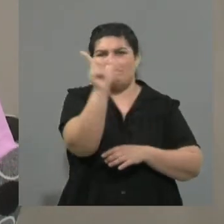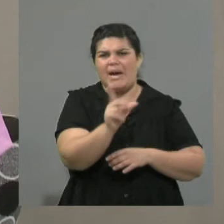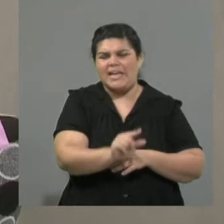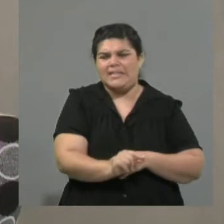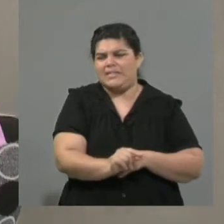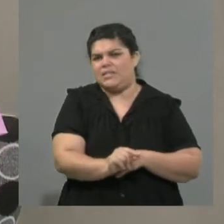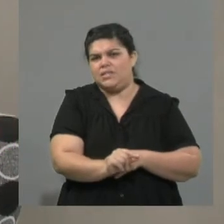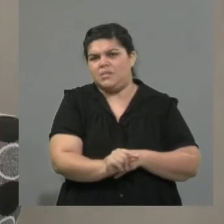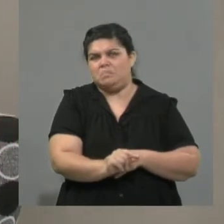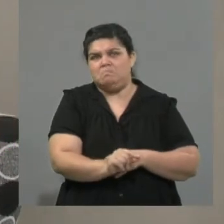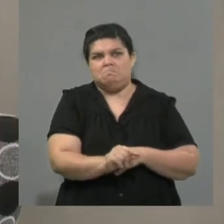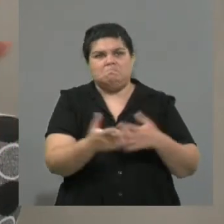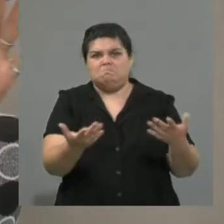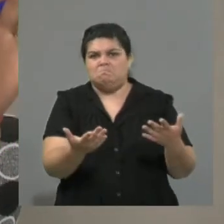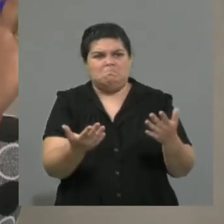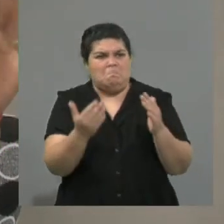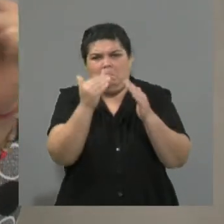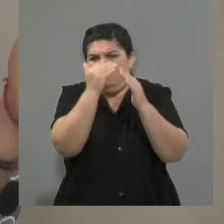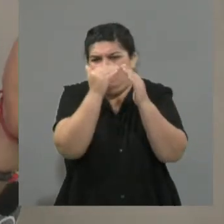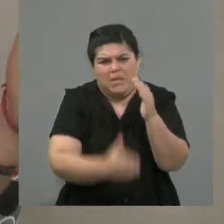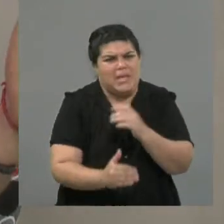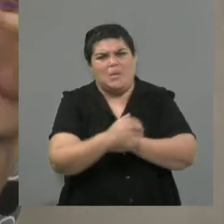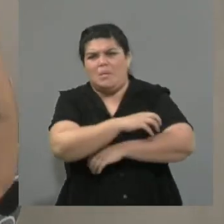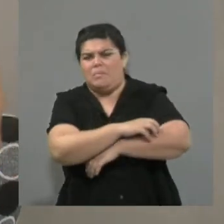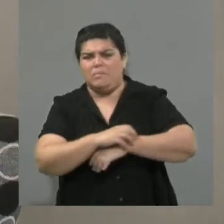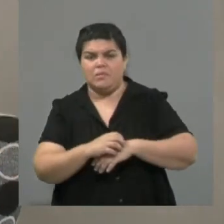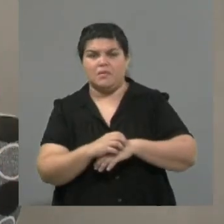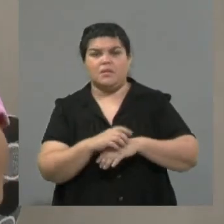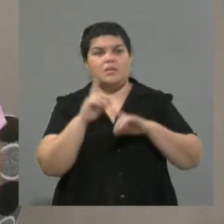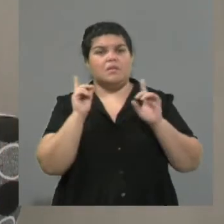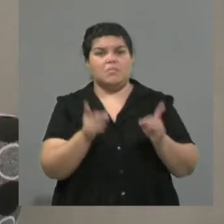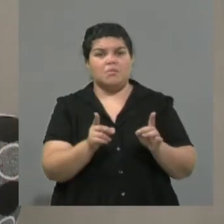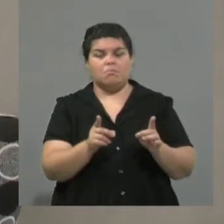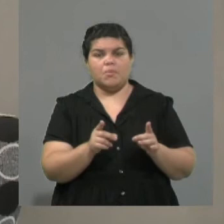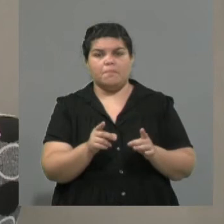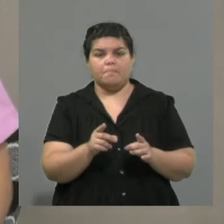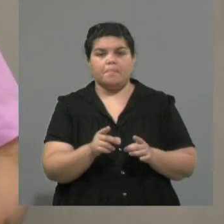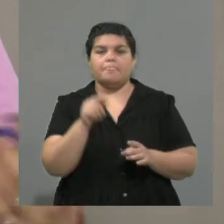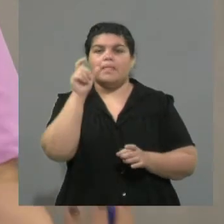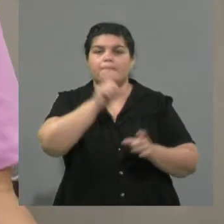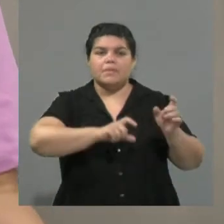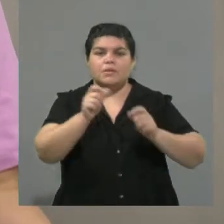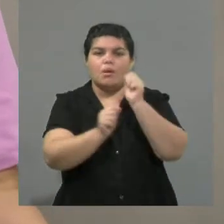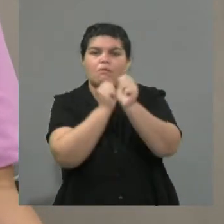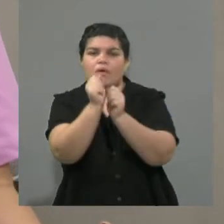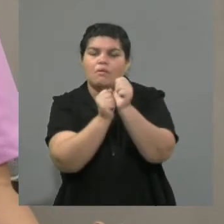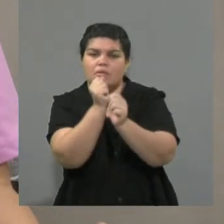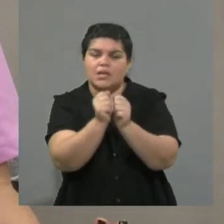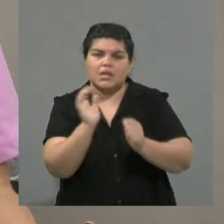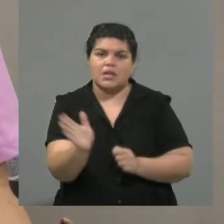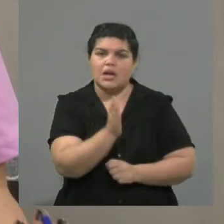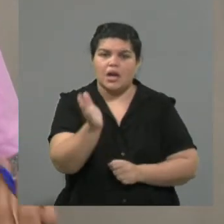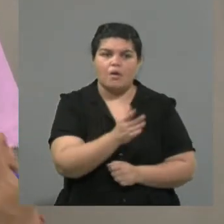al menos conceptualmente deben estar para ellos, para los fabricantes de vehículos en ese nivel, porque de pronto no tenemos las mismas medidas de seguridad